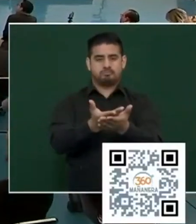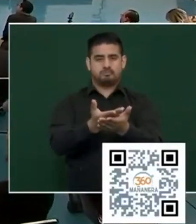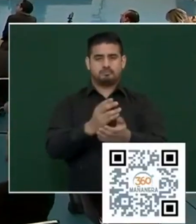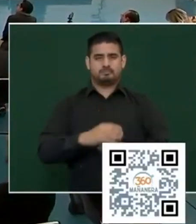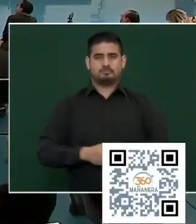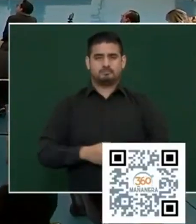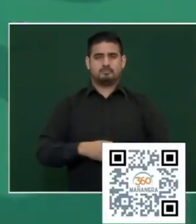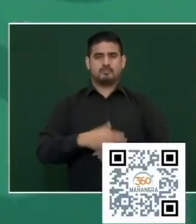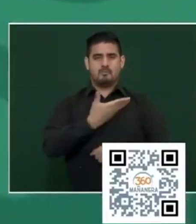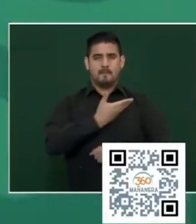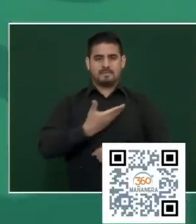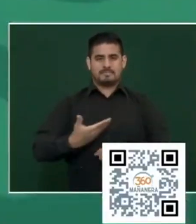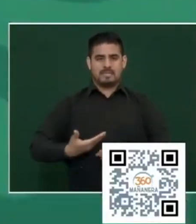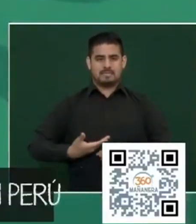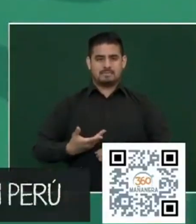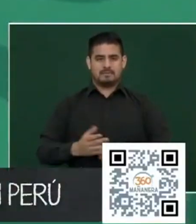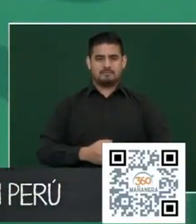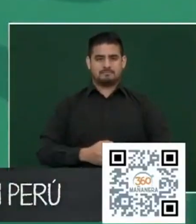La presidencia